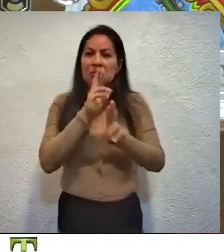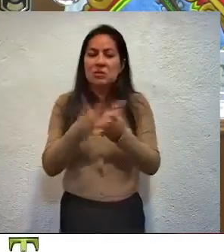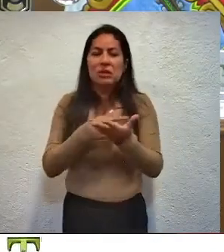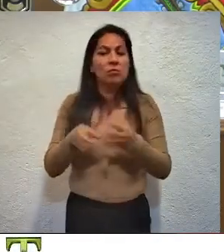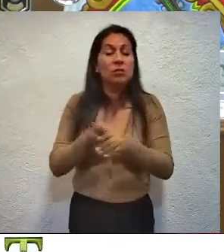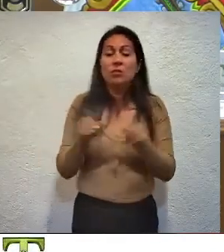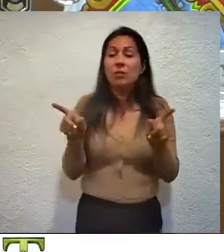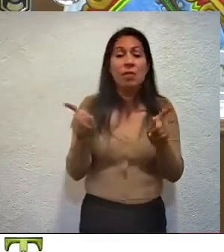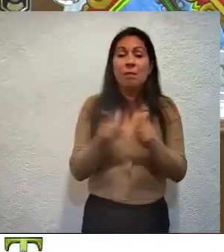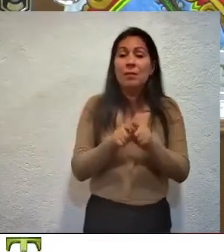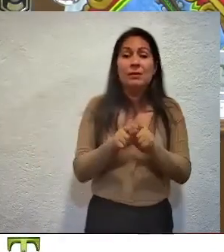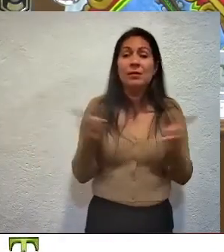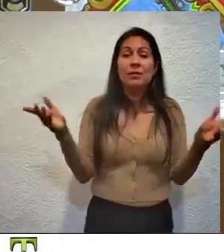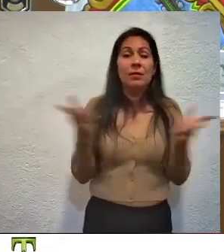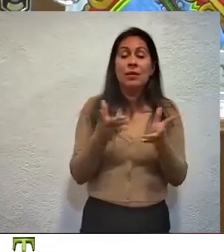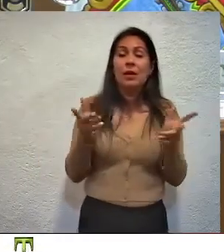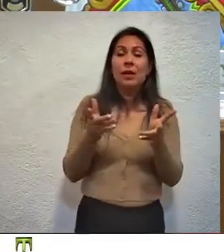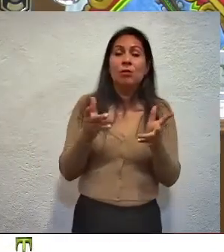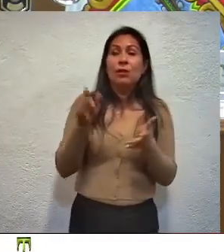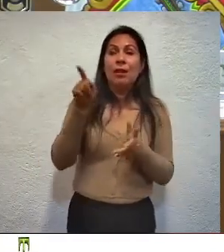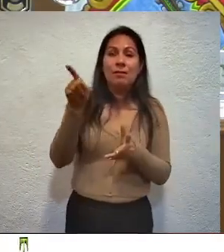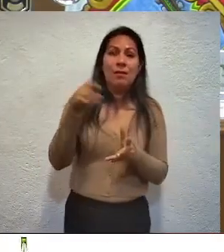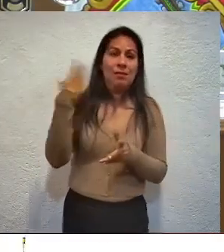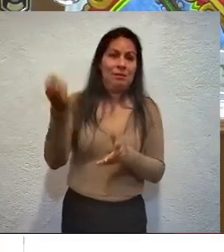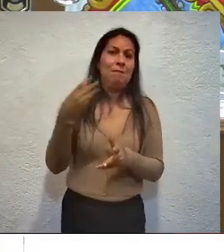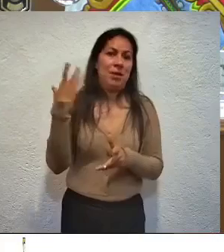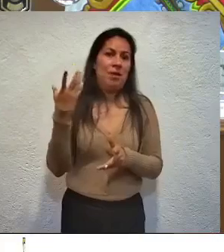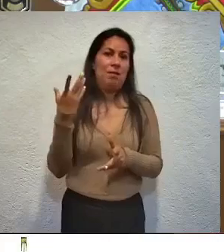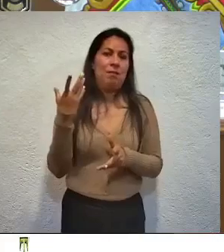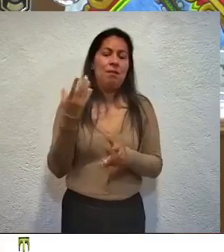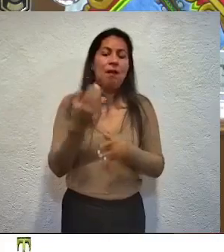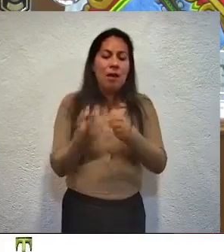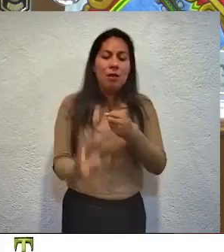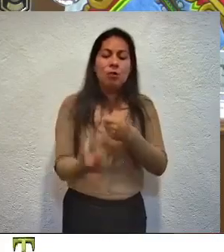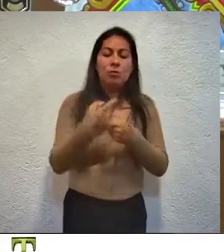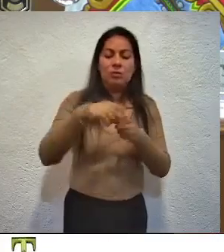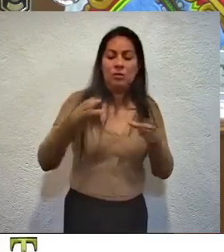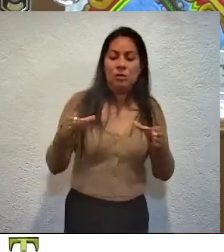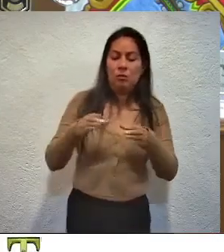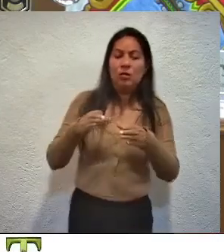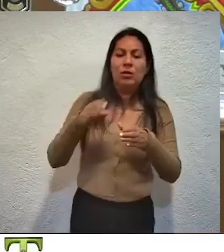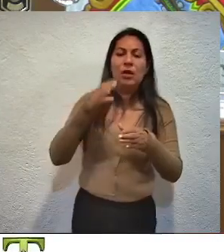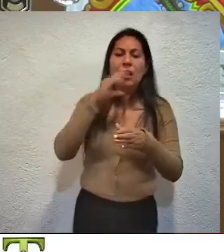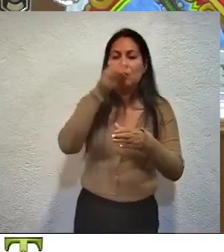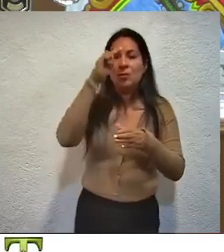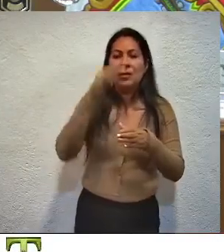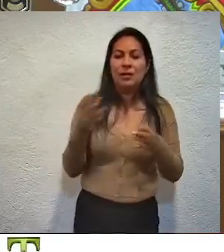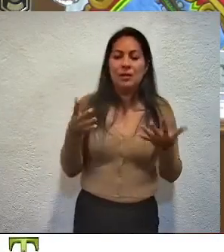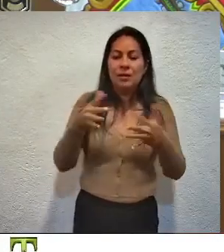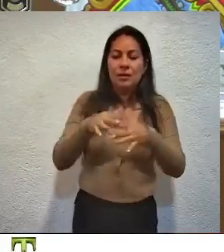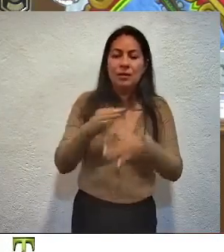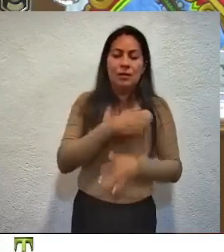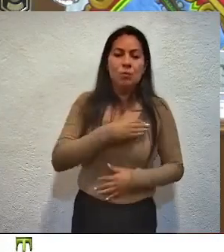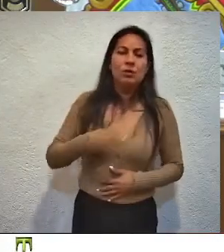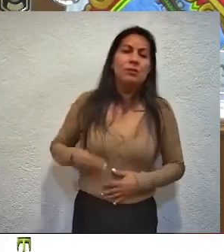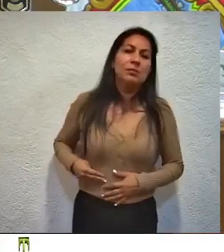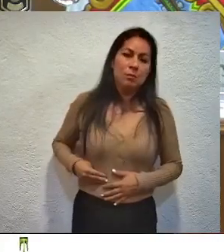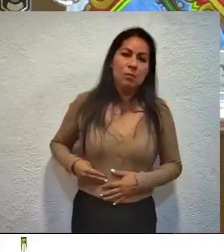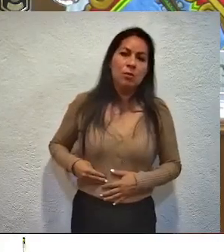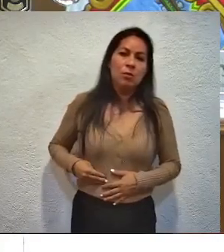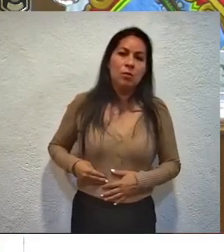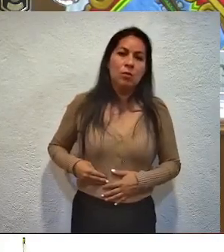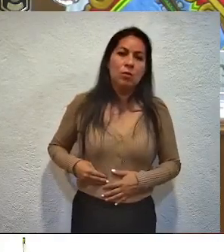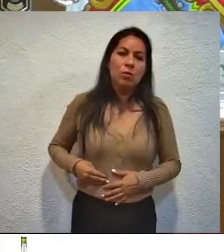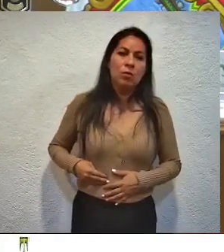votación que fueron emitidos en la AMCRA. Y respecto a la incorporación de la comunidad afromexicana en la integración del municipio,